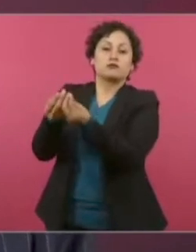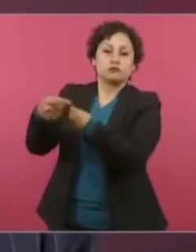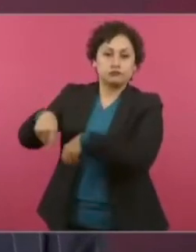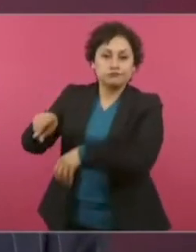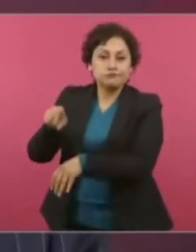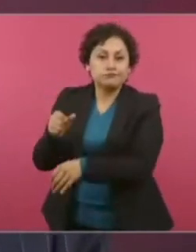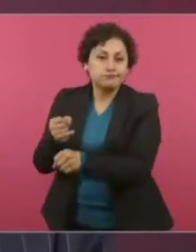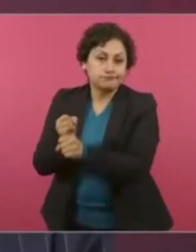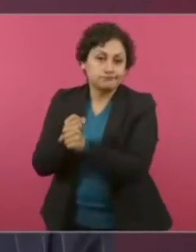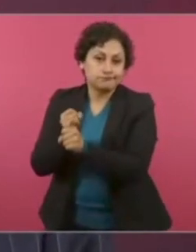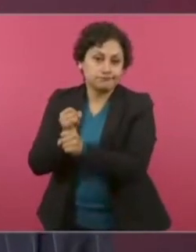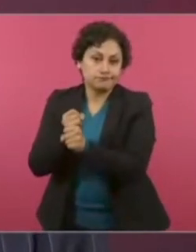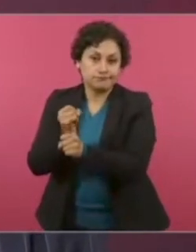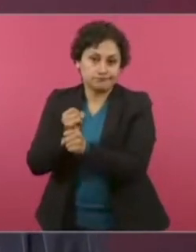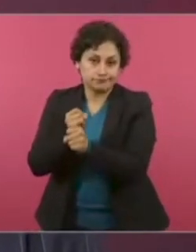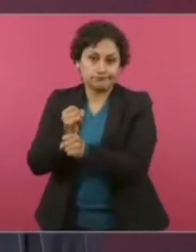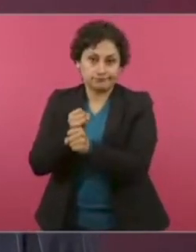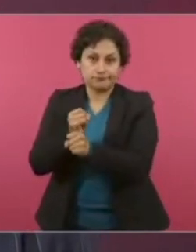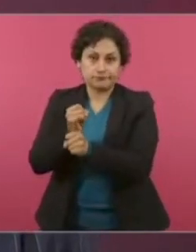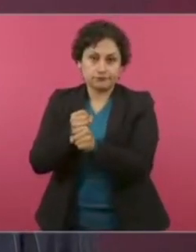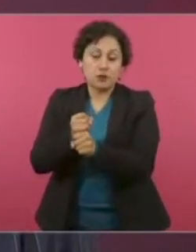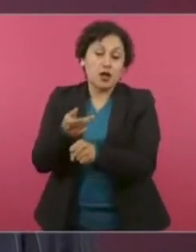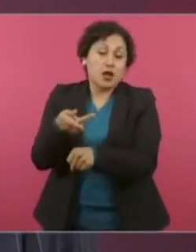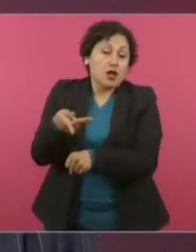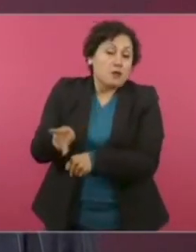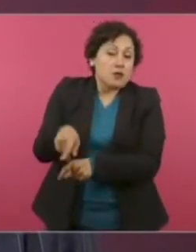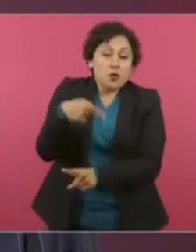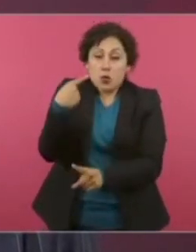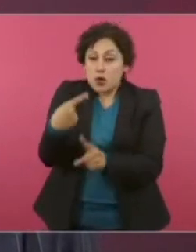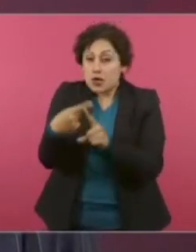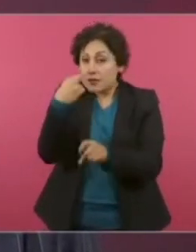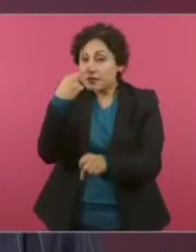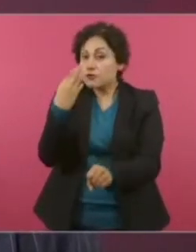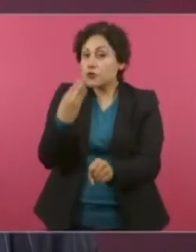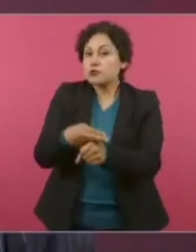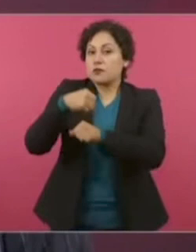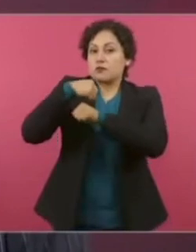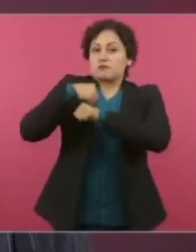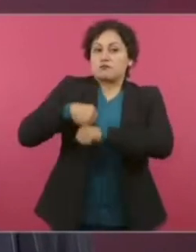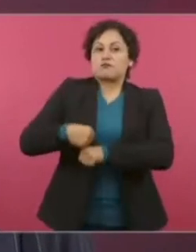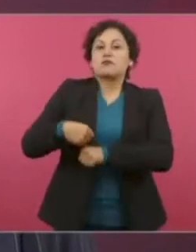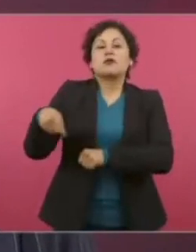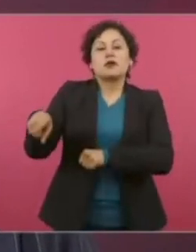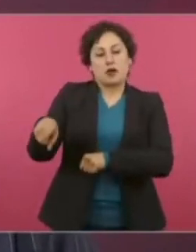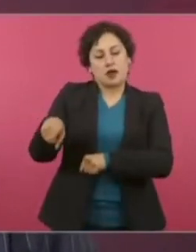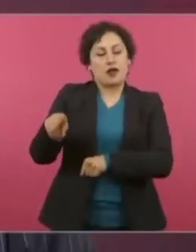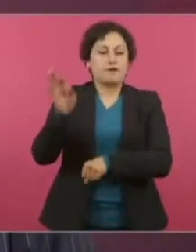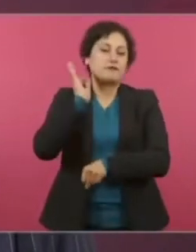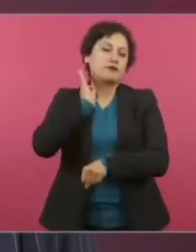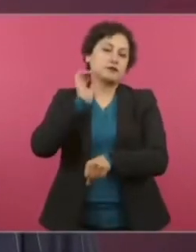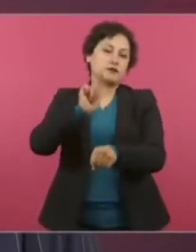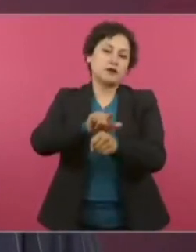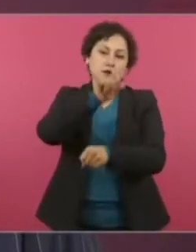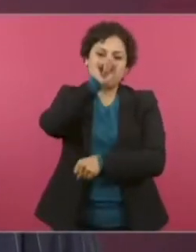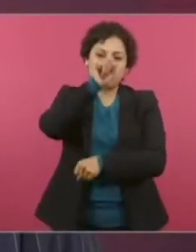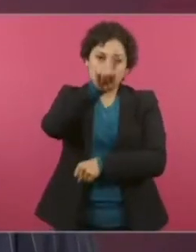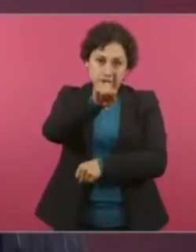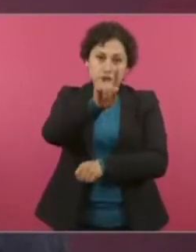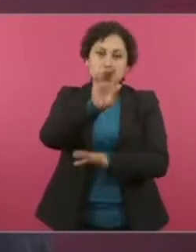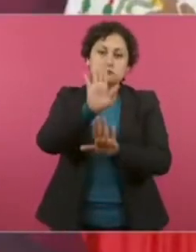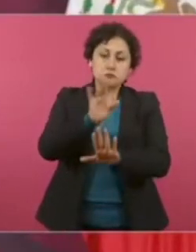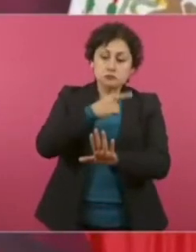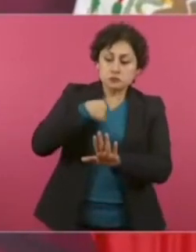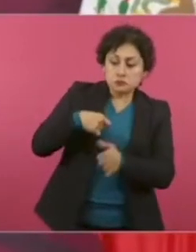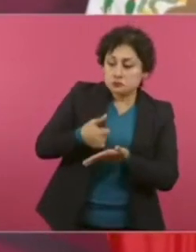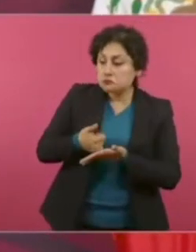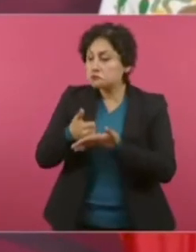pero es la Fiscalía del Estado de Jalisco. Nosotros estamos ayudando, vamos a seguir ayudando, y